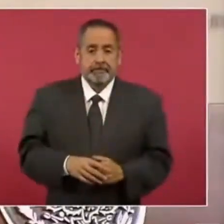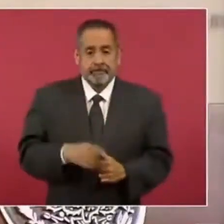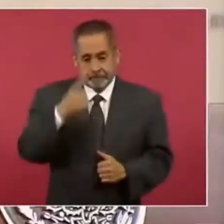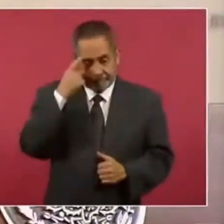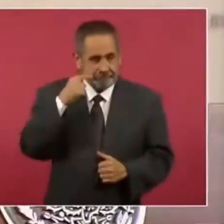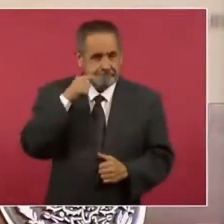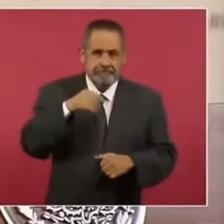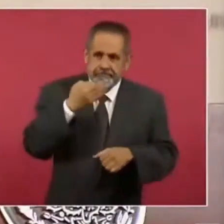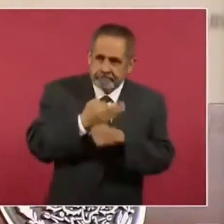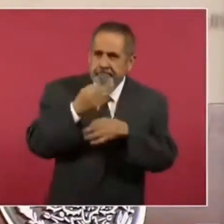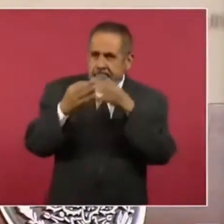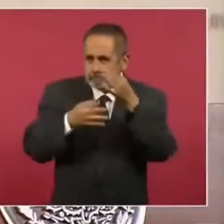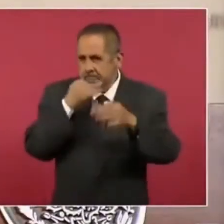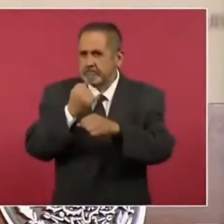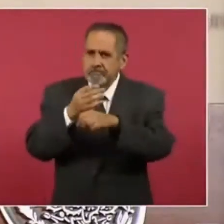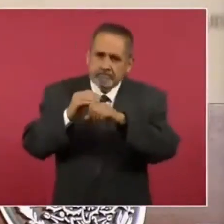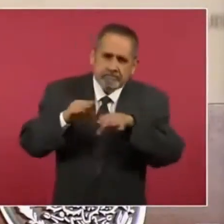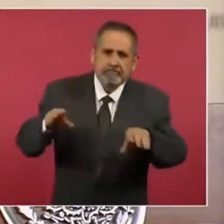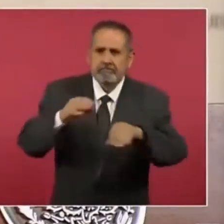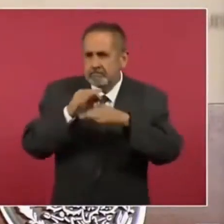para estar aquí informando